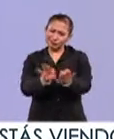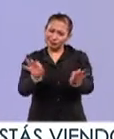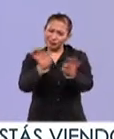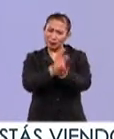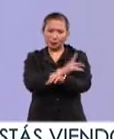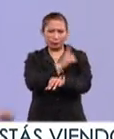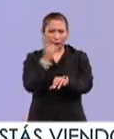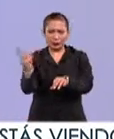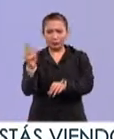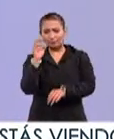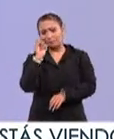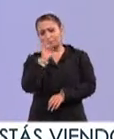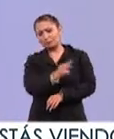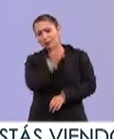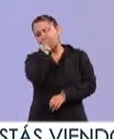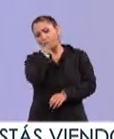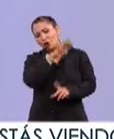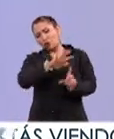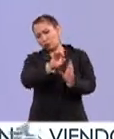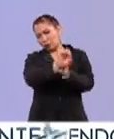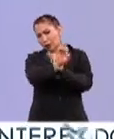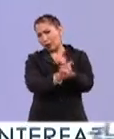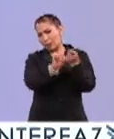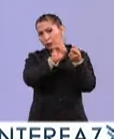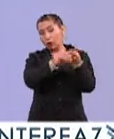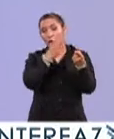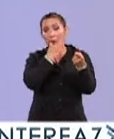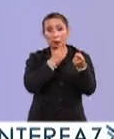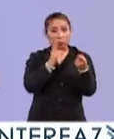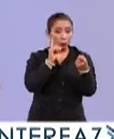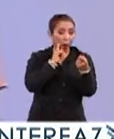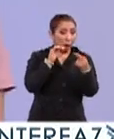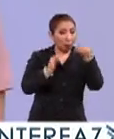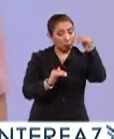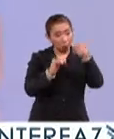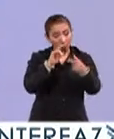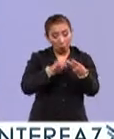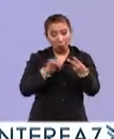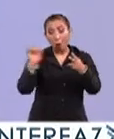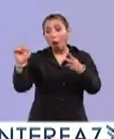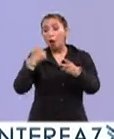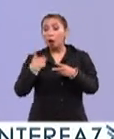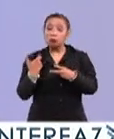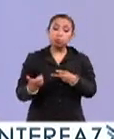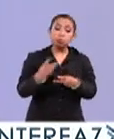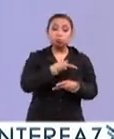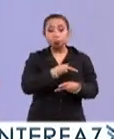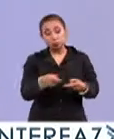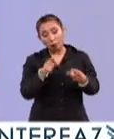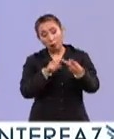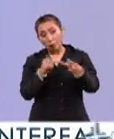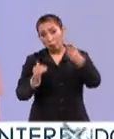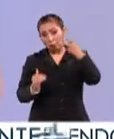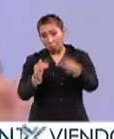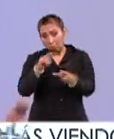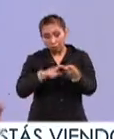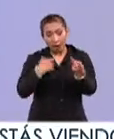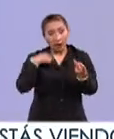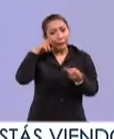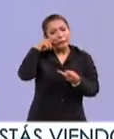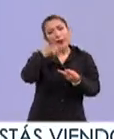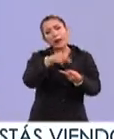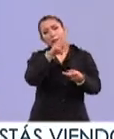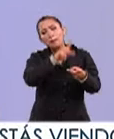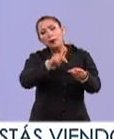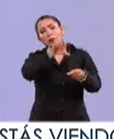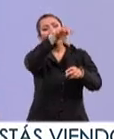importantes cuando se trata de algunos factores, como por ejemplo el género, como por ejemplo las condiciones socioeconómicas, como por ejemplo la localización de